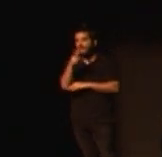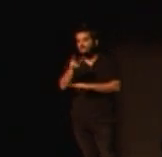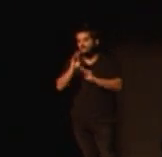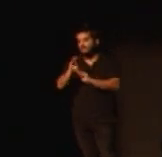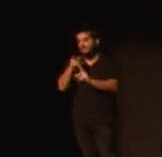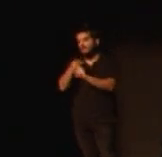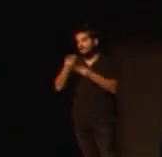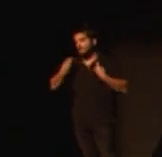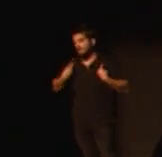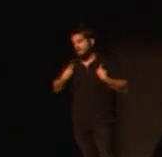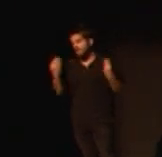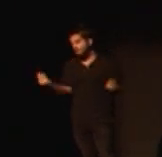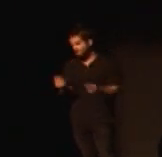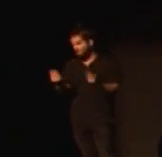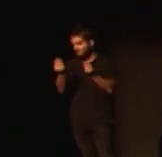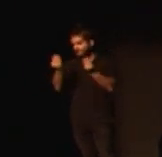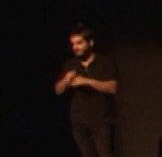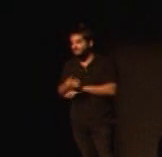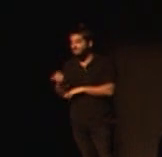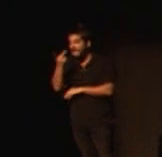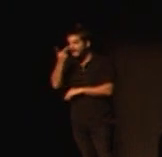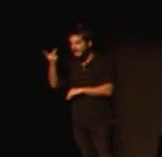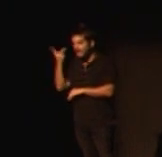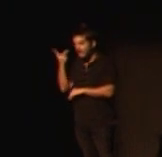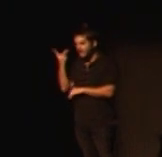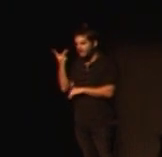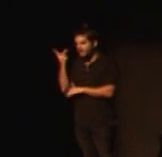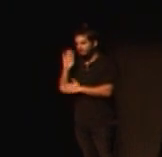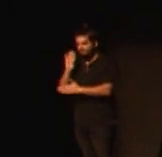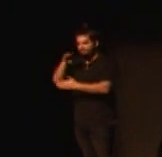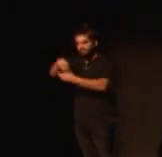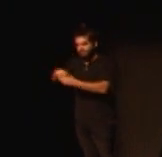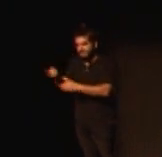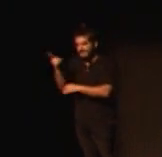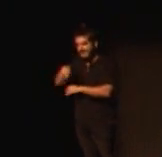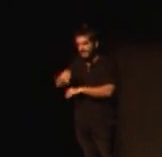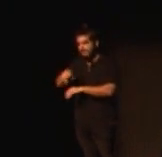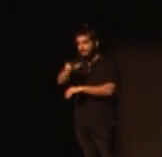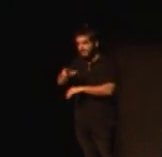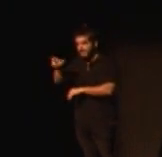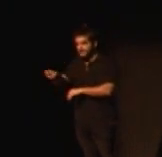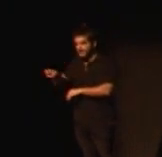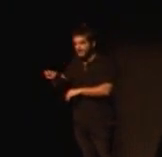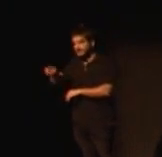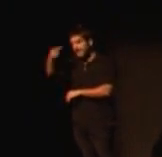vida mejor. Hace 2 años hemos incorporado también como objetivo para personas con parálisis cerebral y Alzheimer.